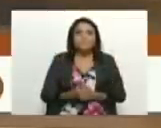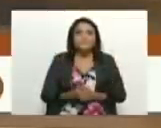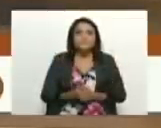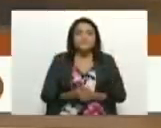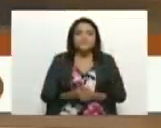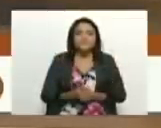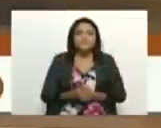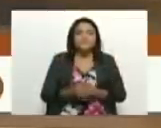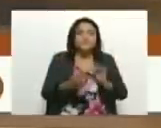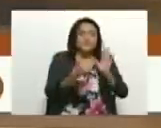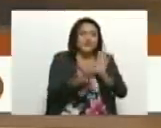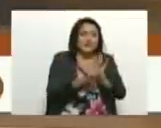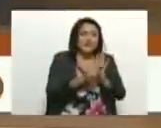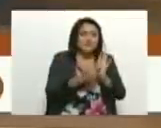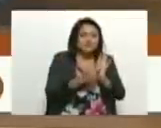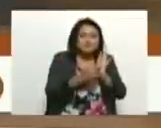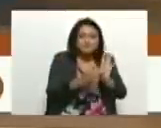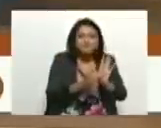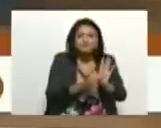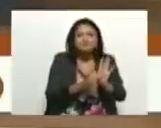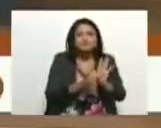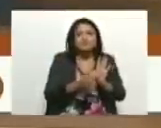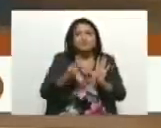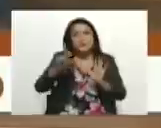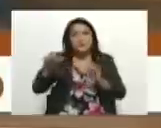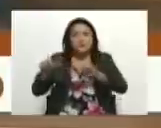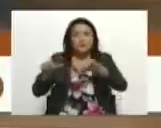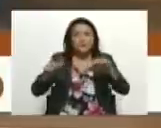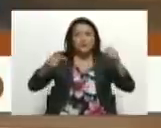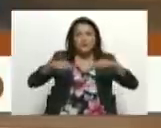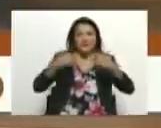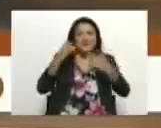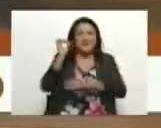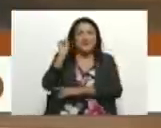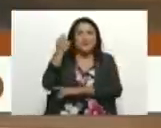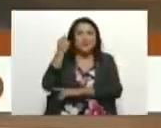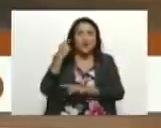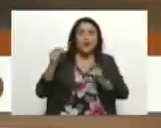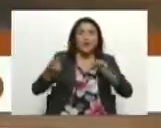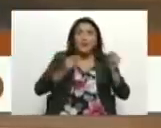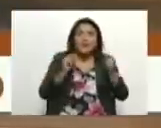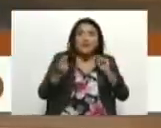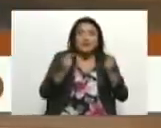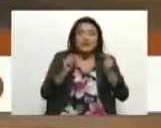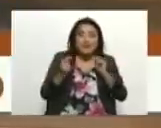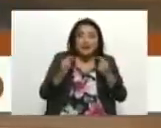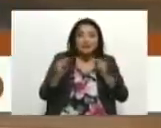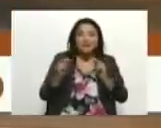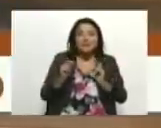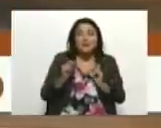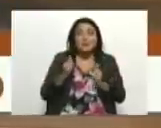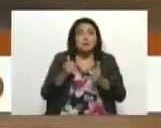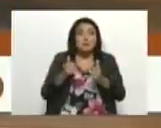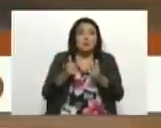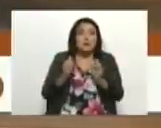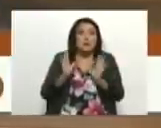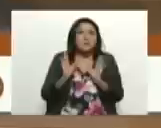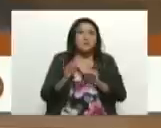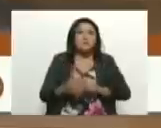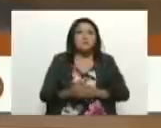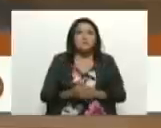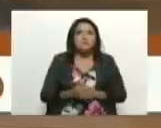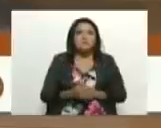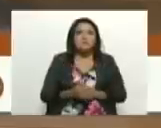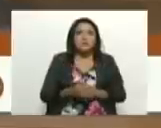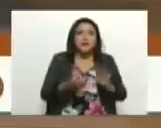desde que la presentamos, ha generado un debate interno muy bueno. Muy bueno. Una ley